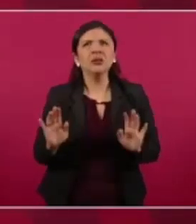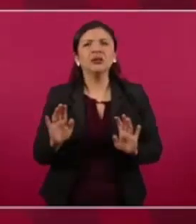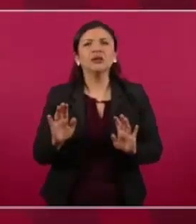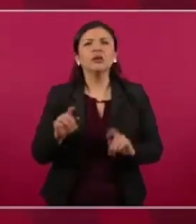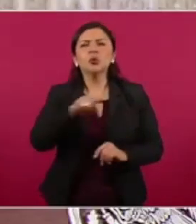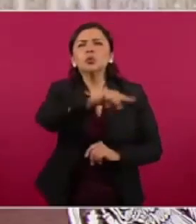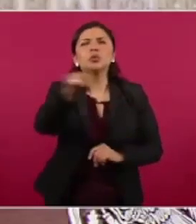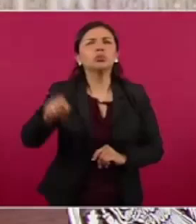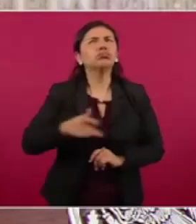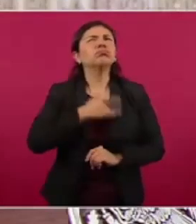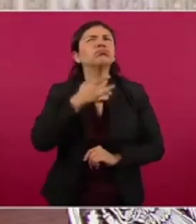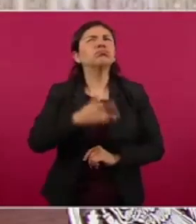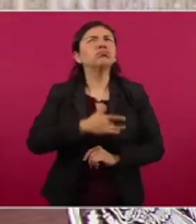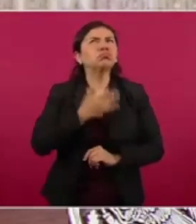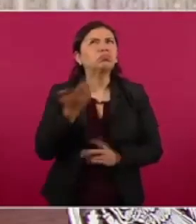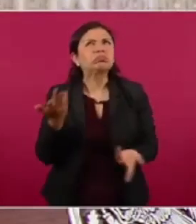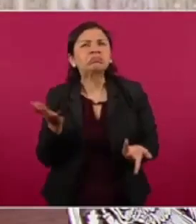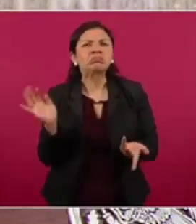ustedes podrían